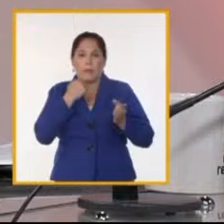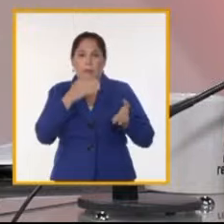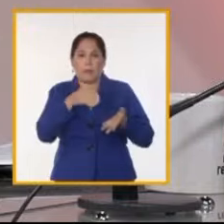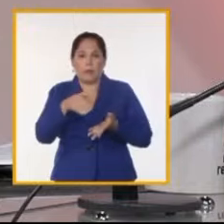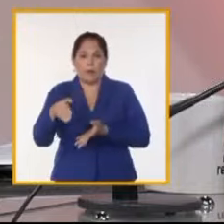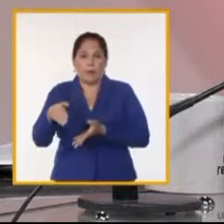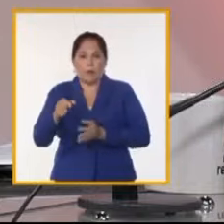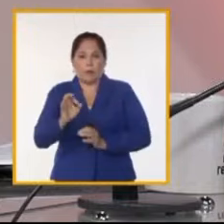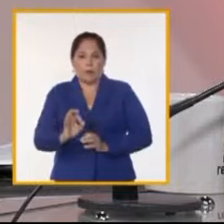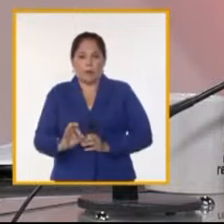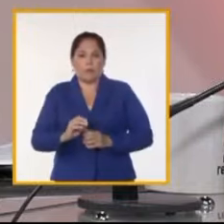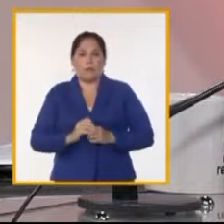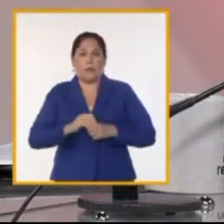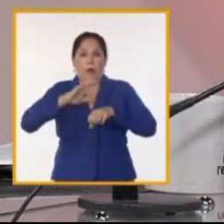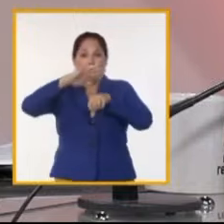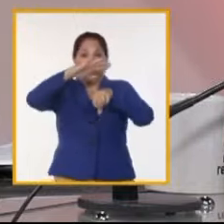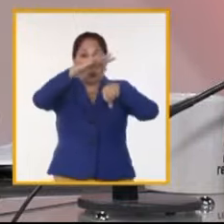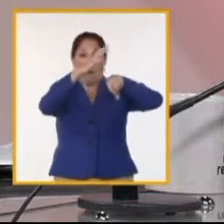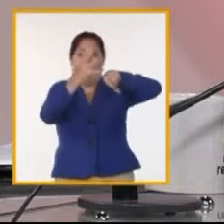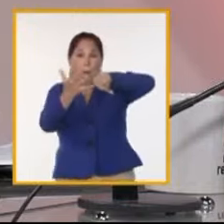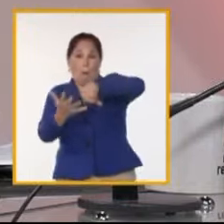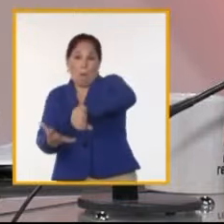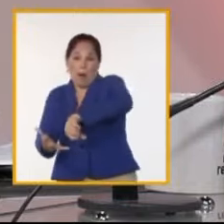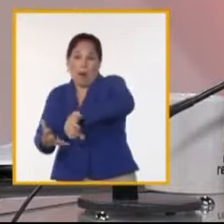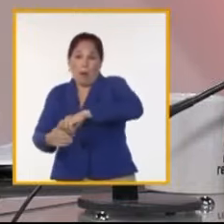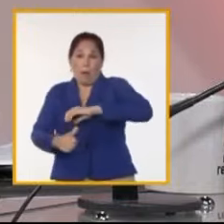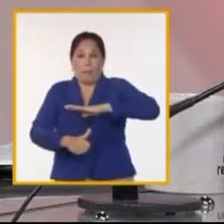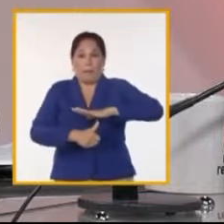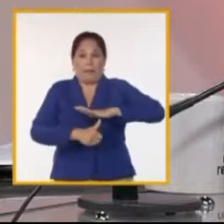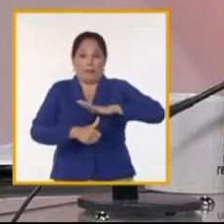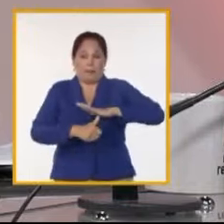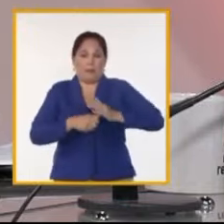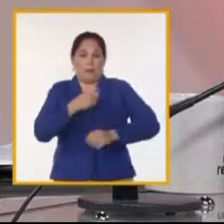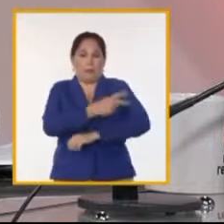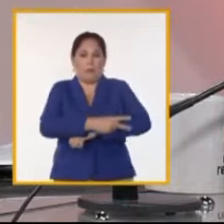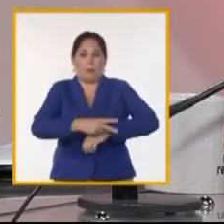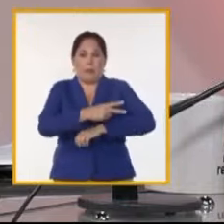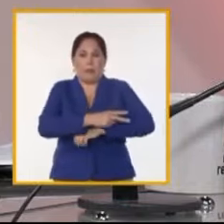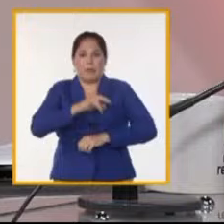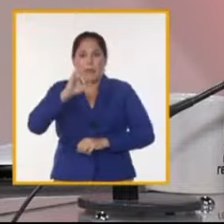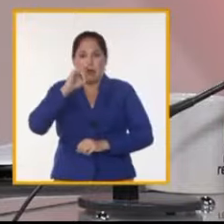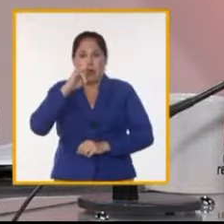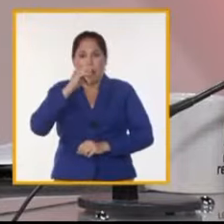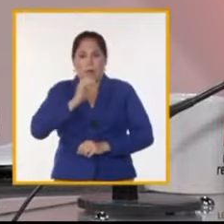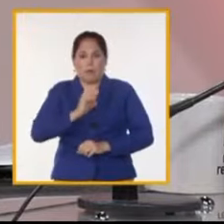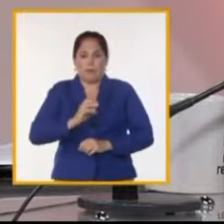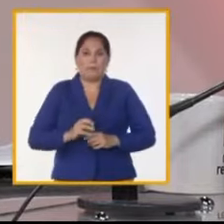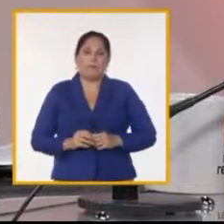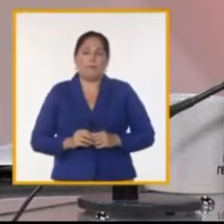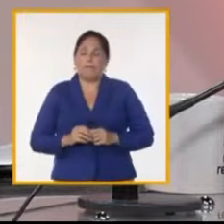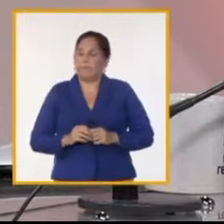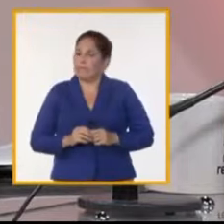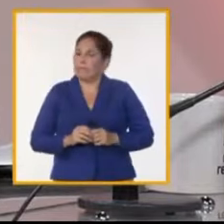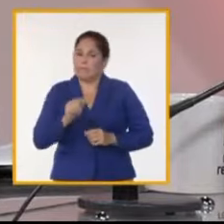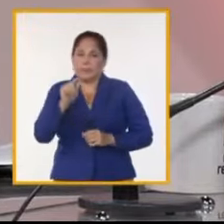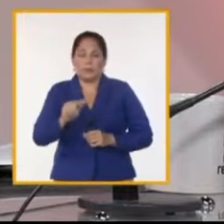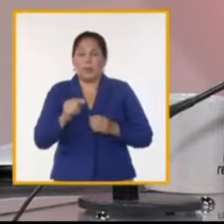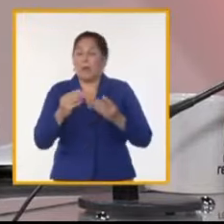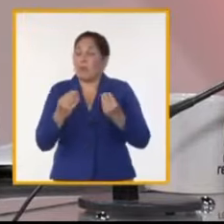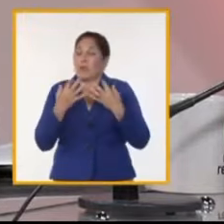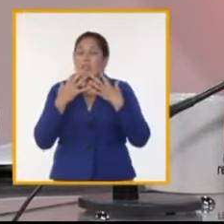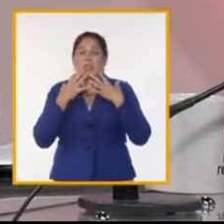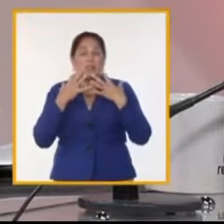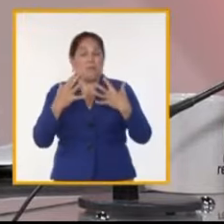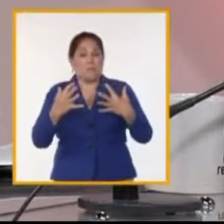accidente de helicóptero del presidente de Irán quien sin duda es una personalidad de